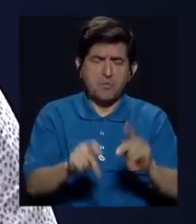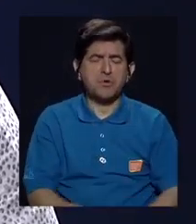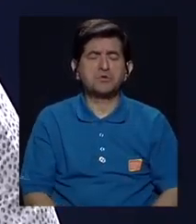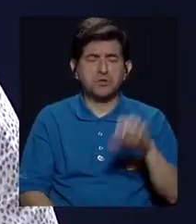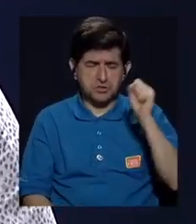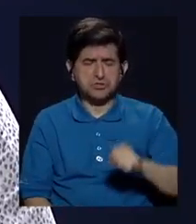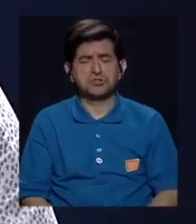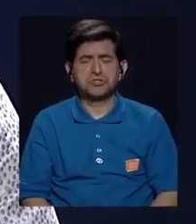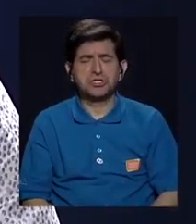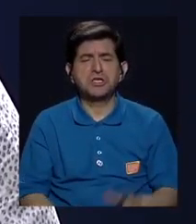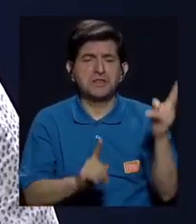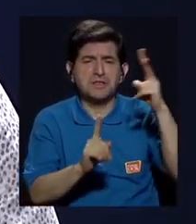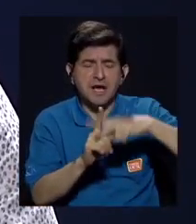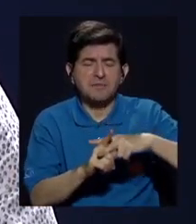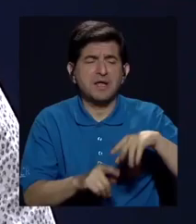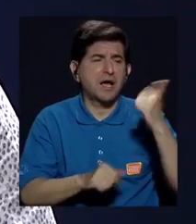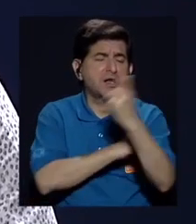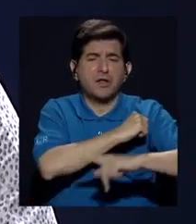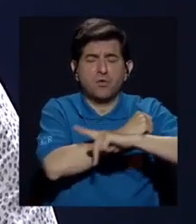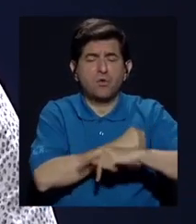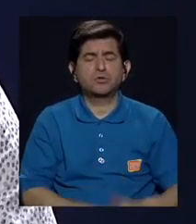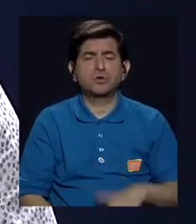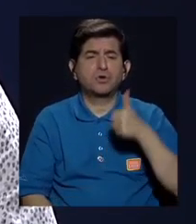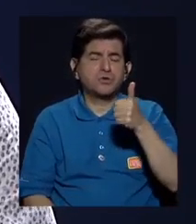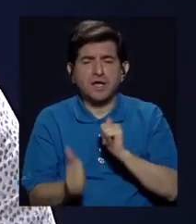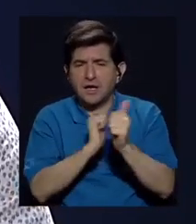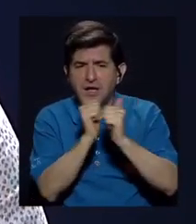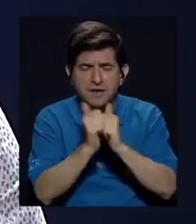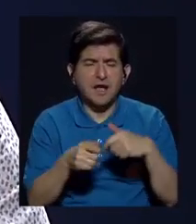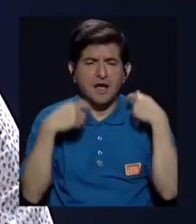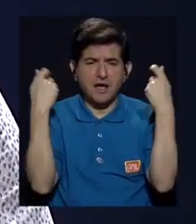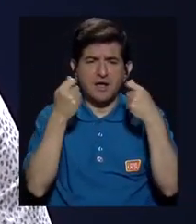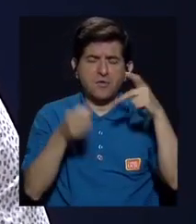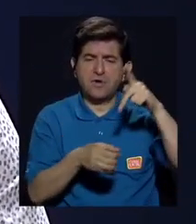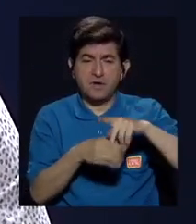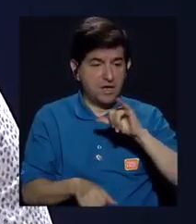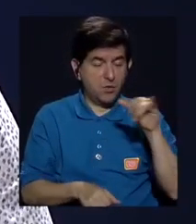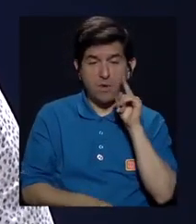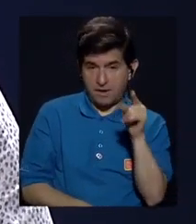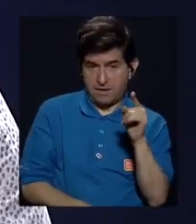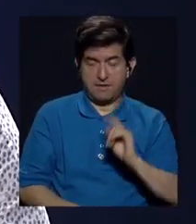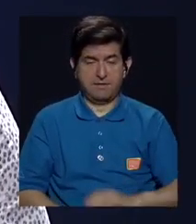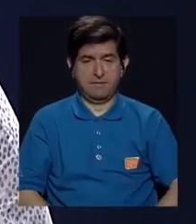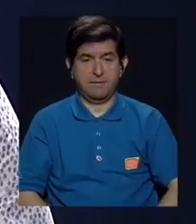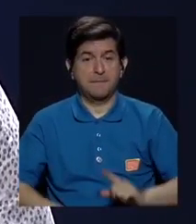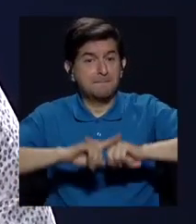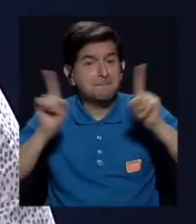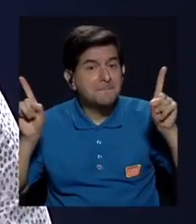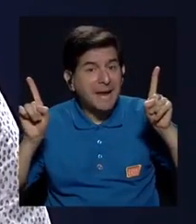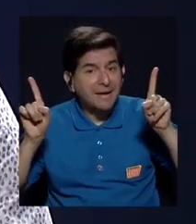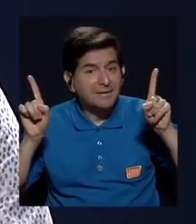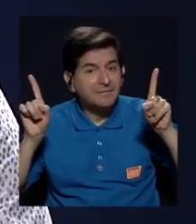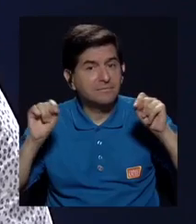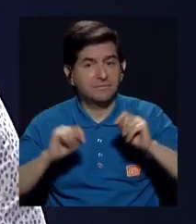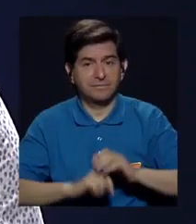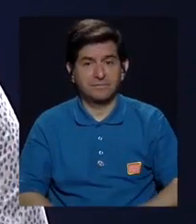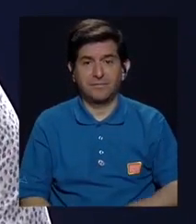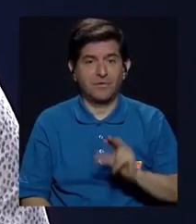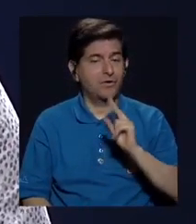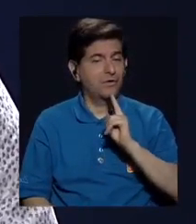audicionar en el extranjero, de ganar concursos, de participar en festivales como ella también lo ha hecho, pero no es